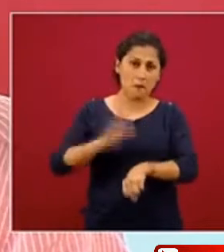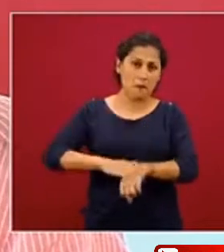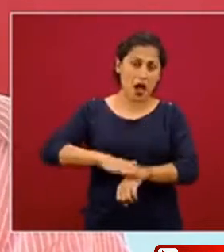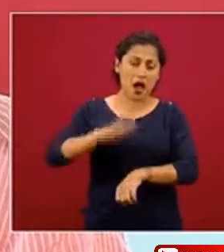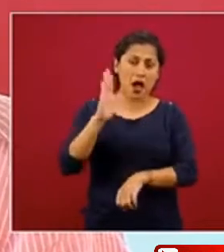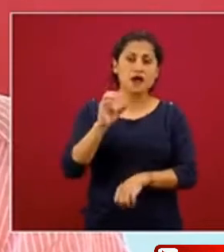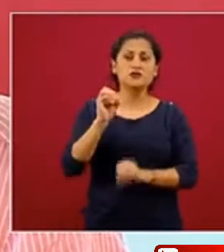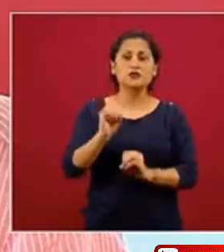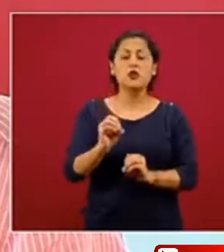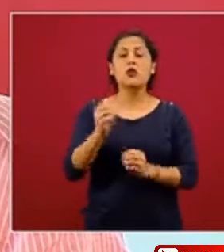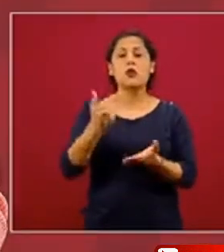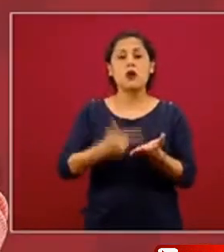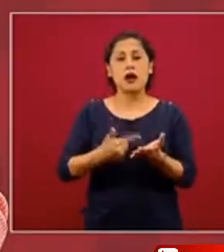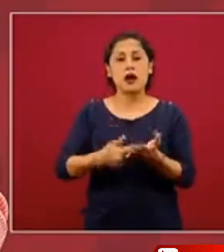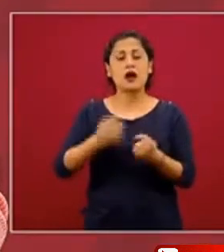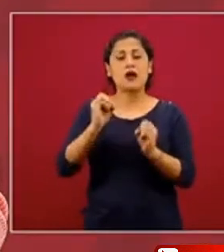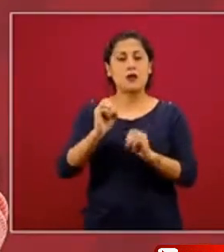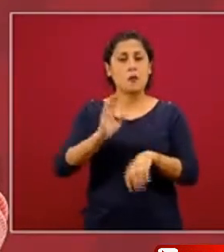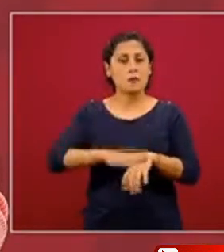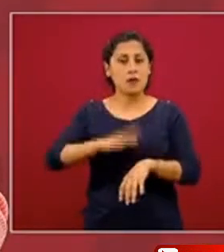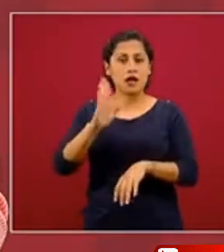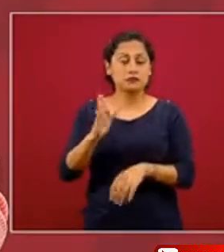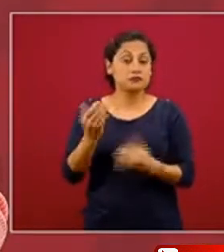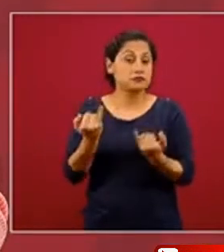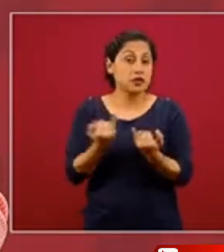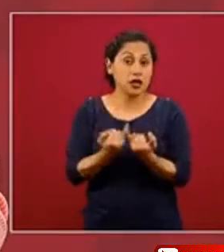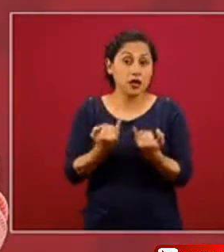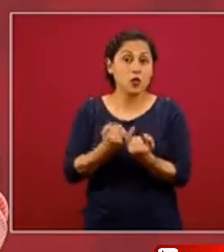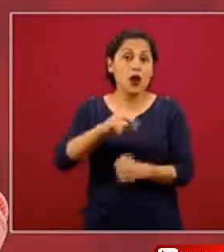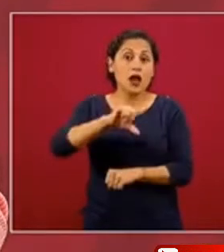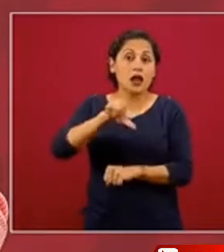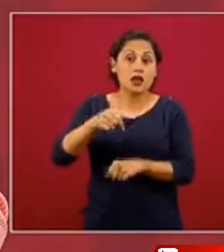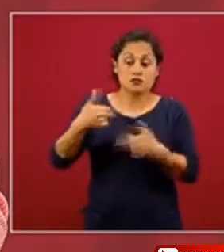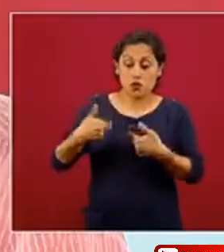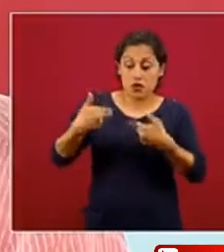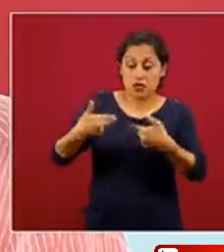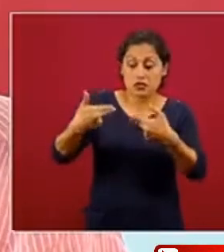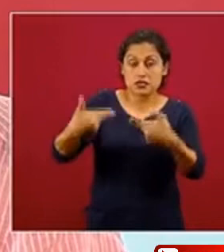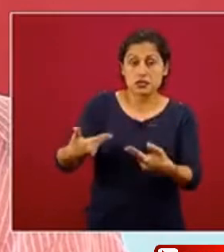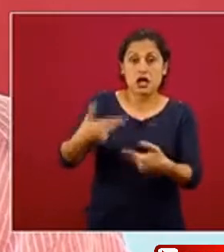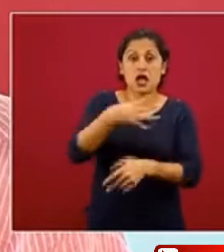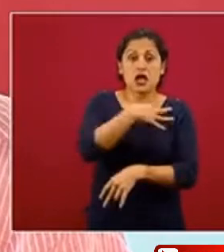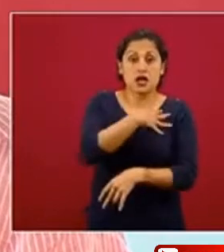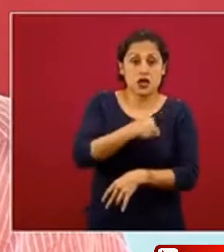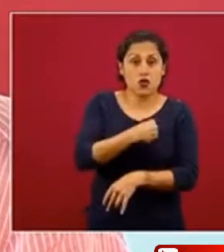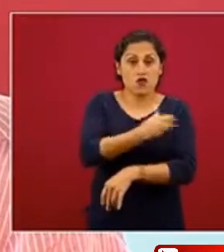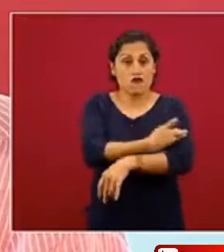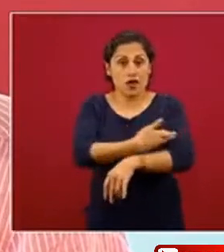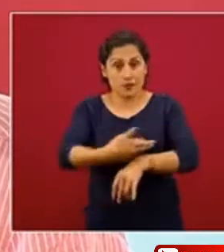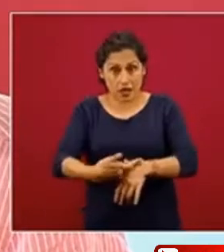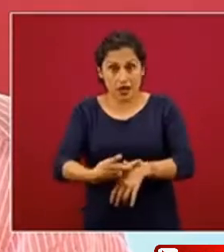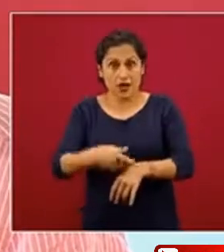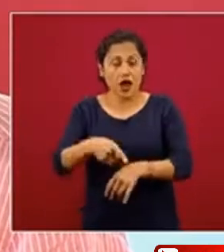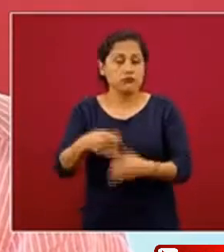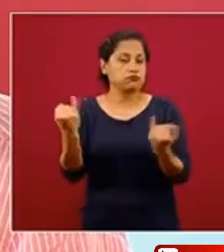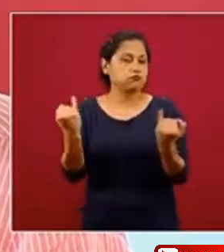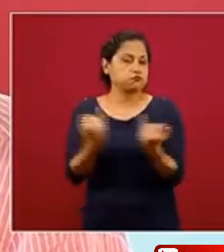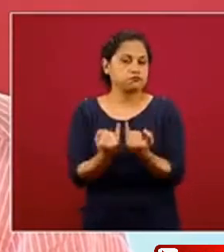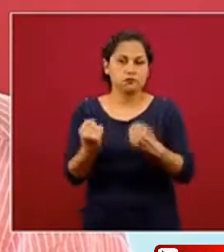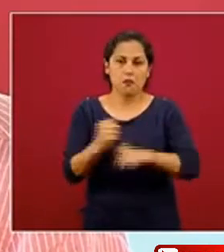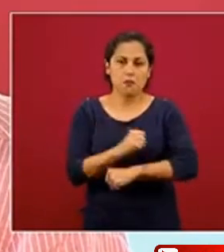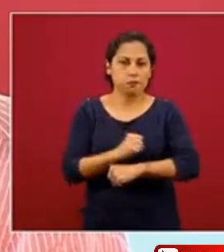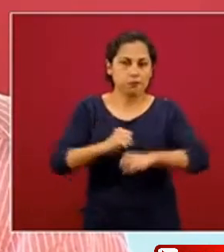que usted, sus parientes, sus hijos posiblemente ya también tengan exceso de peso y que tengan una